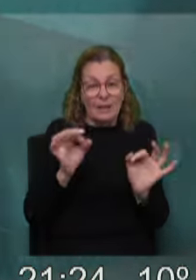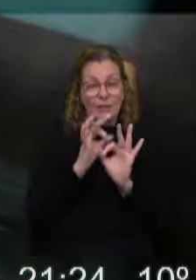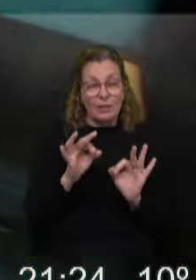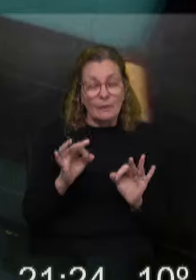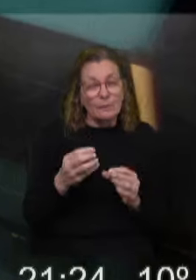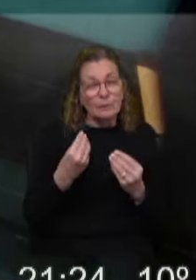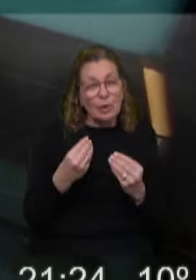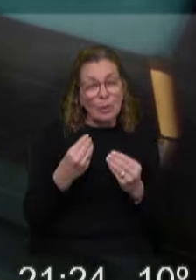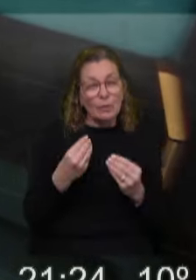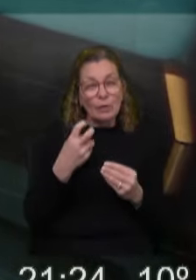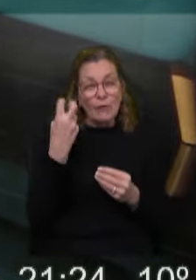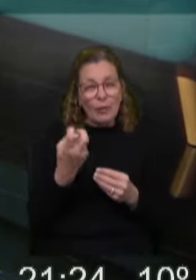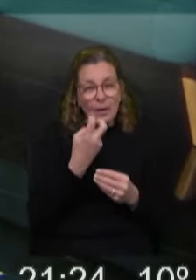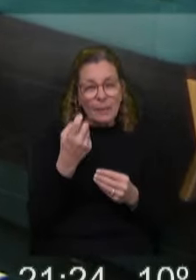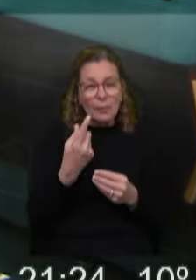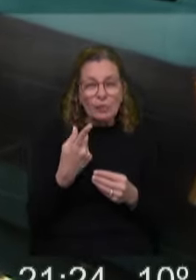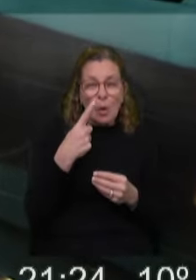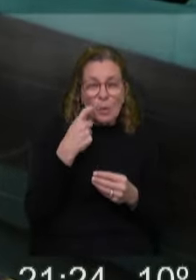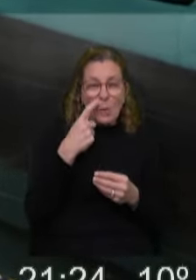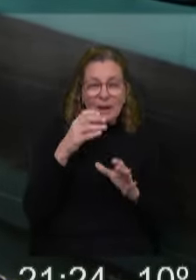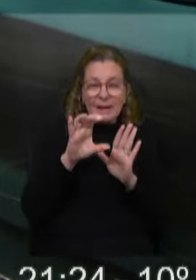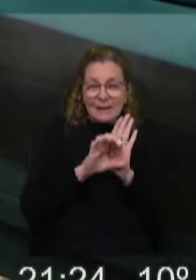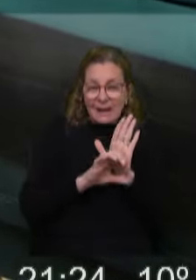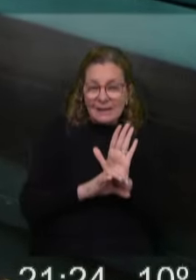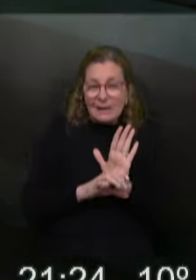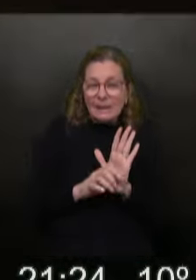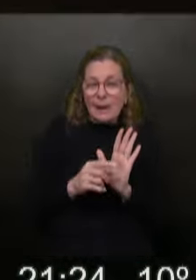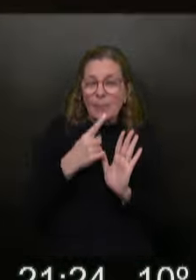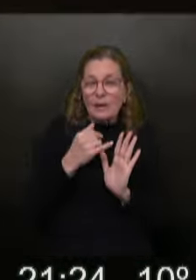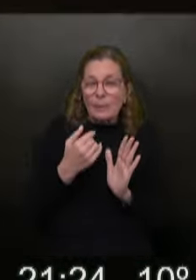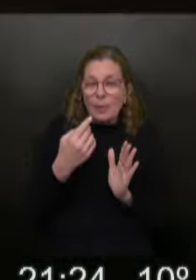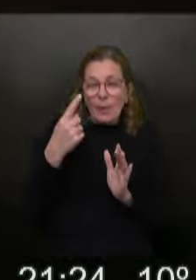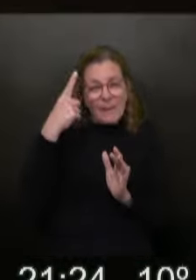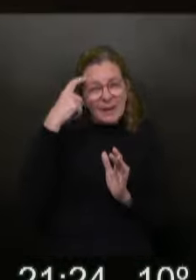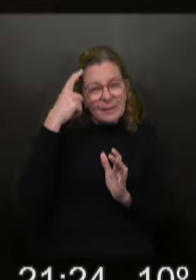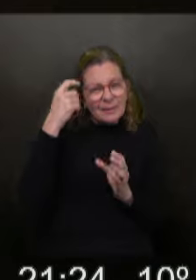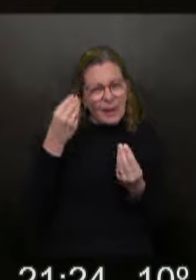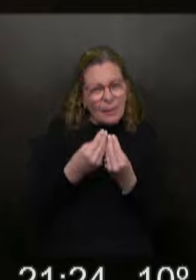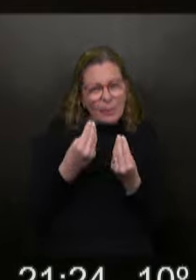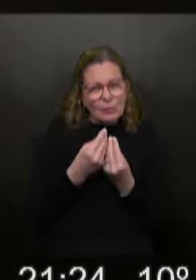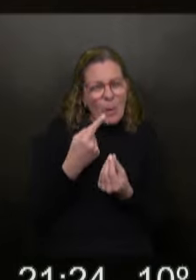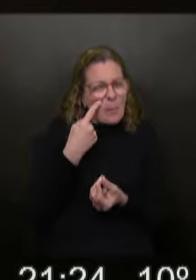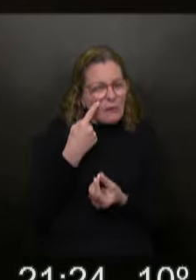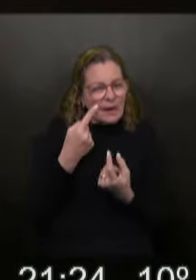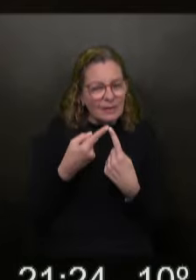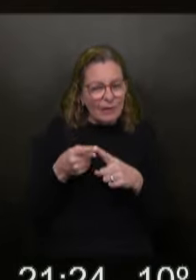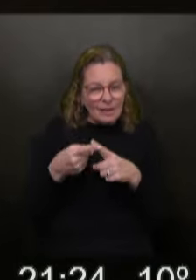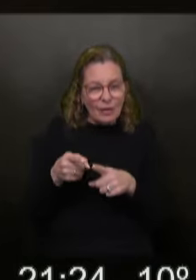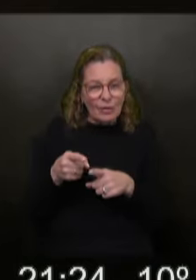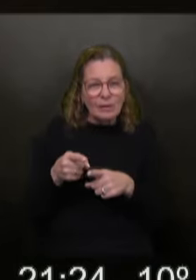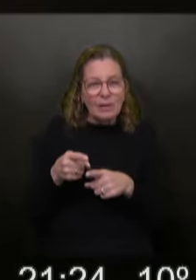¿Y cómo son tus búsquedas? Porque sos un tipo que te caracterizás por experimentar mucho, por probar distintas